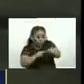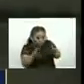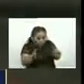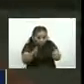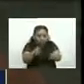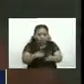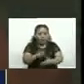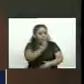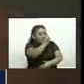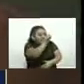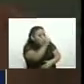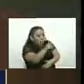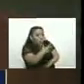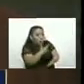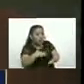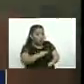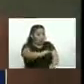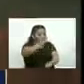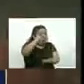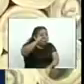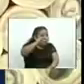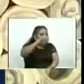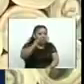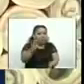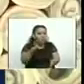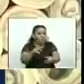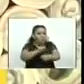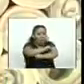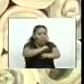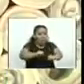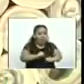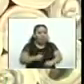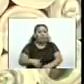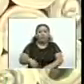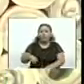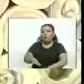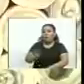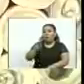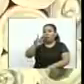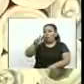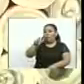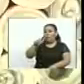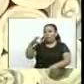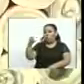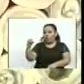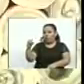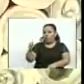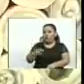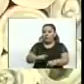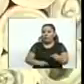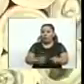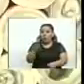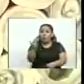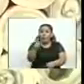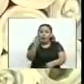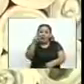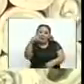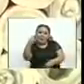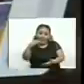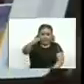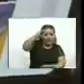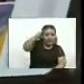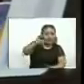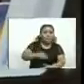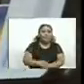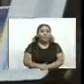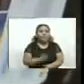Mire, no tiene morteros más grandes. A tres y cuentes, a tres y cuentes ahí está el mortero. ¿El número 10? Sí.